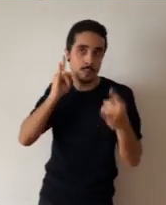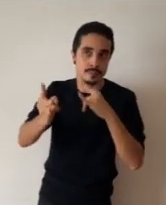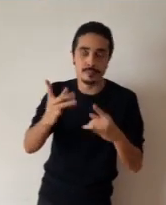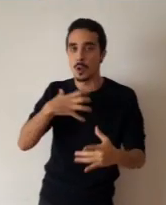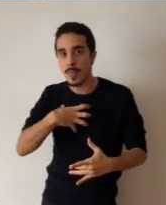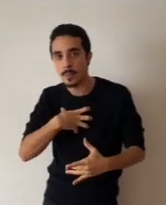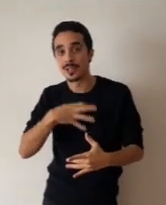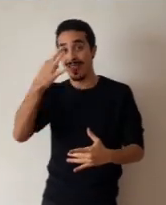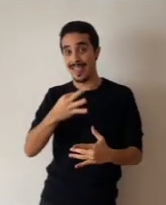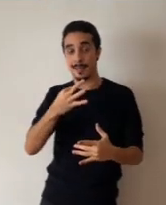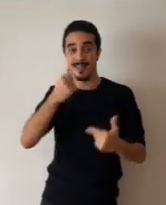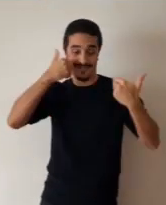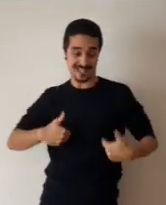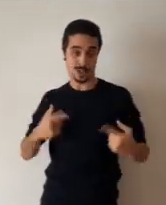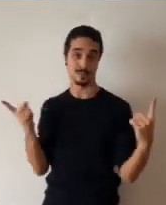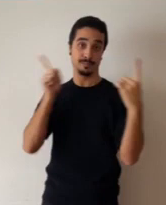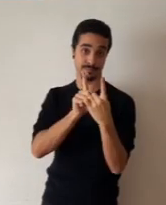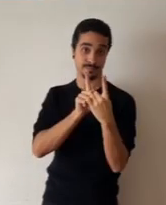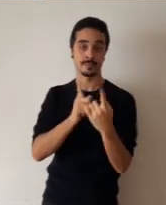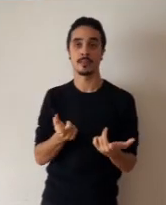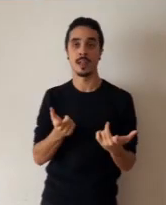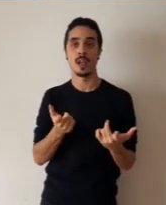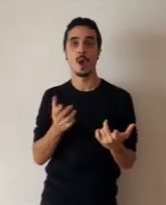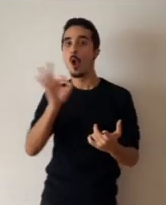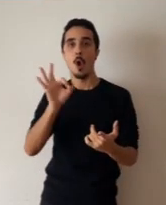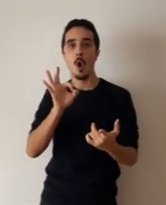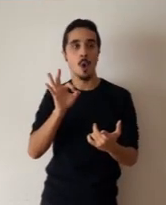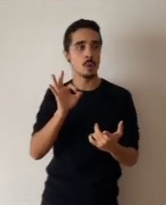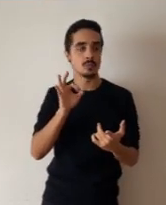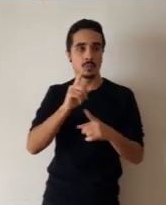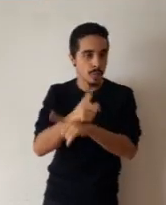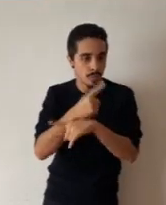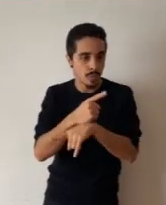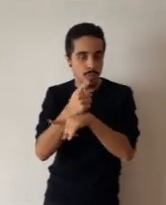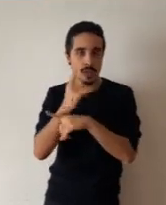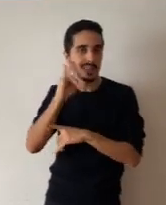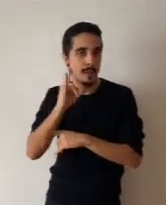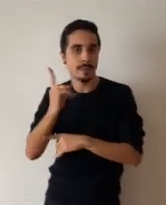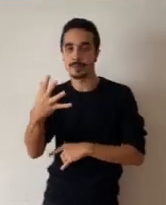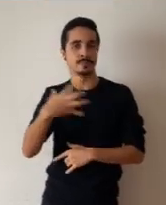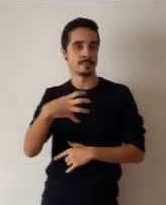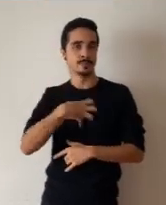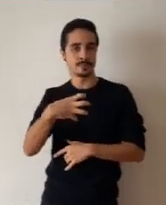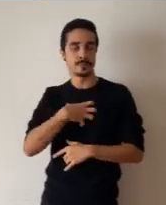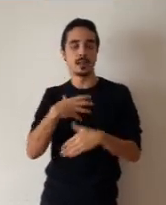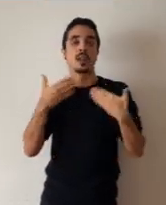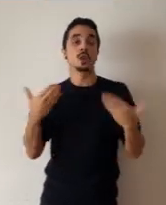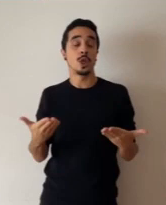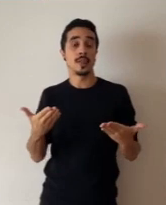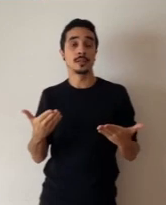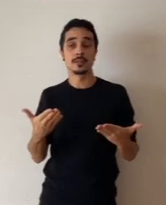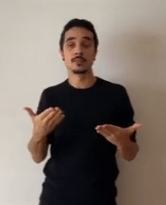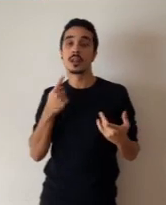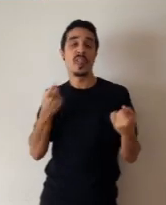podemos ver, es obligatorio verlas de presencia física o no las localizamos, cosa que ocurre a veces, pues se